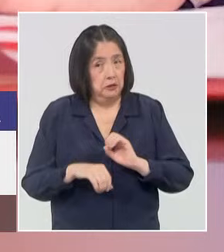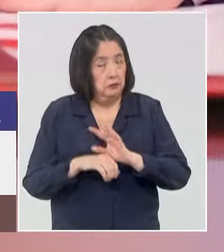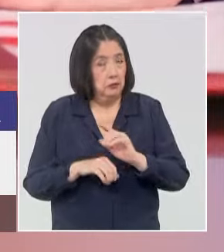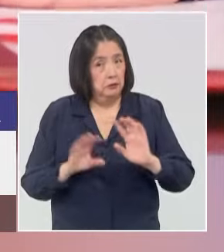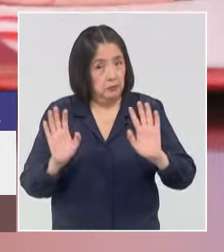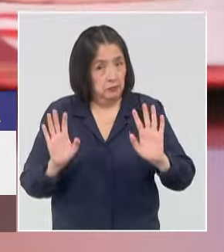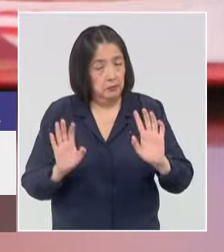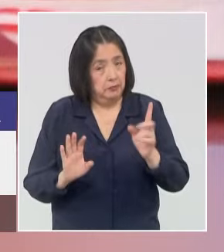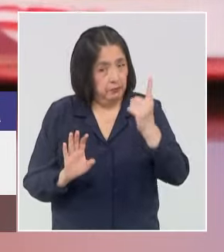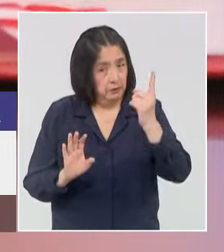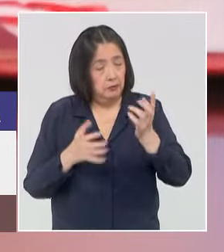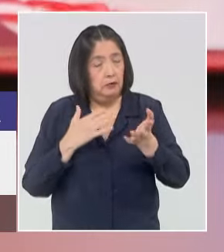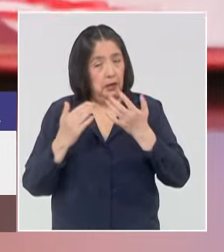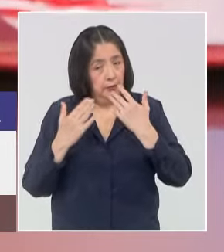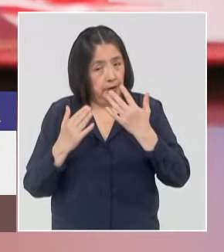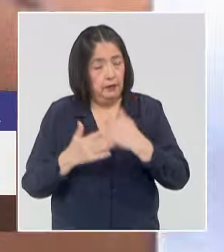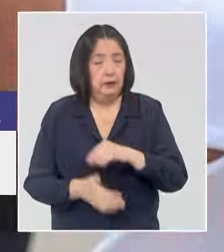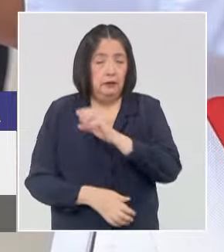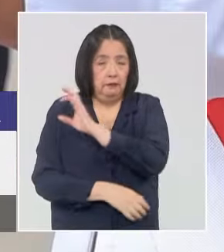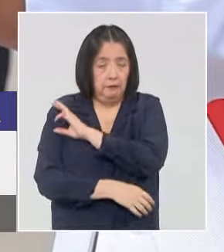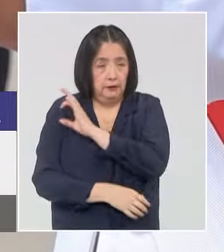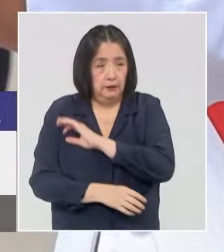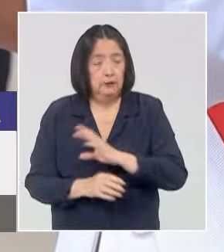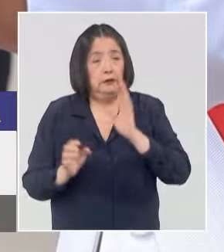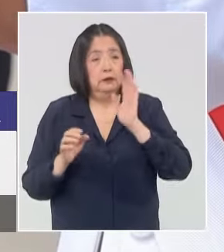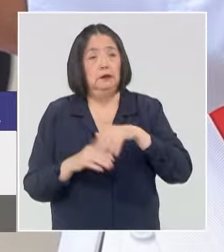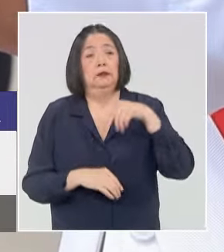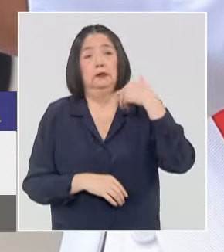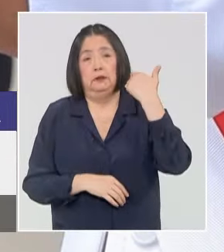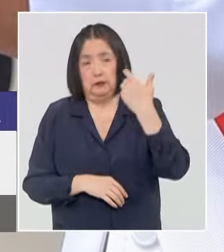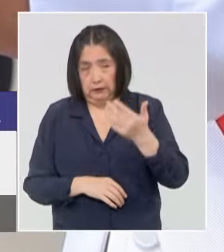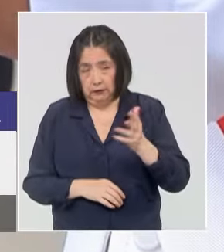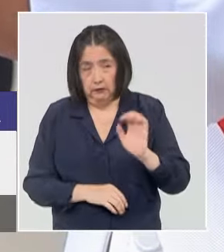tendría que primero dar declaraciones a la fiscalía y ya después